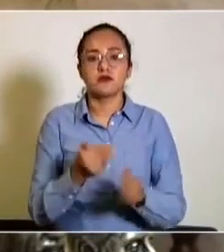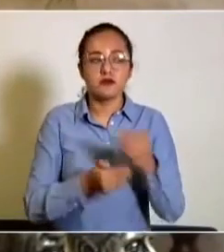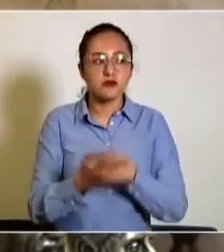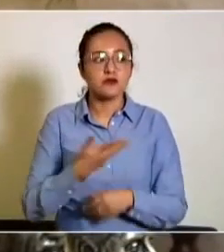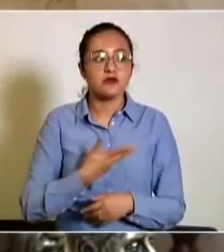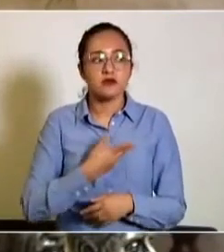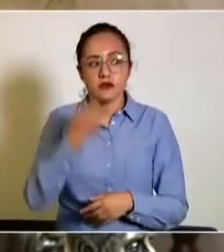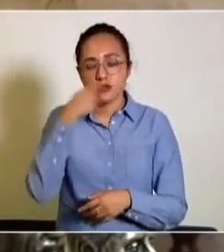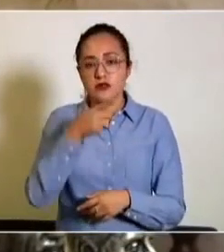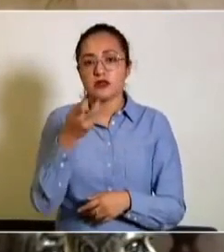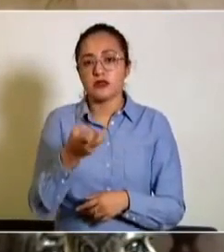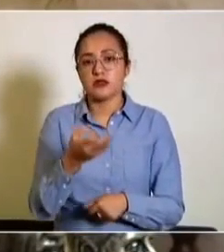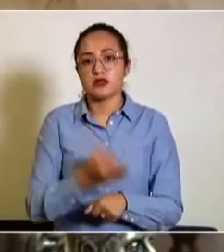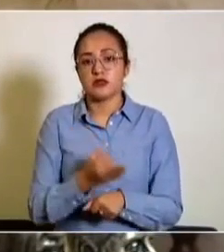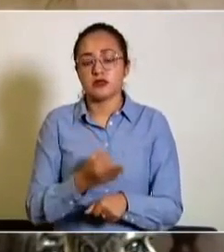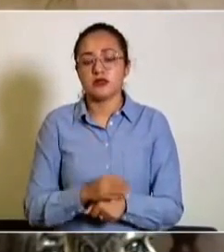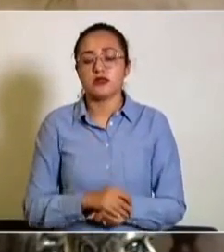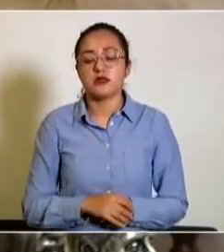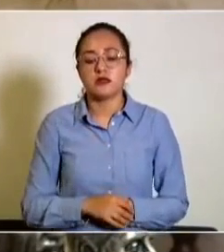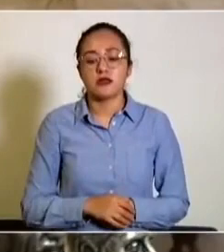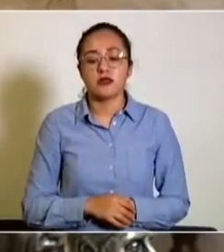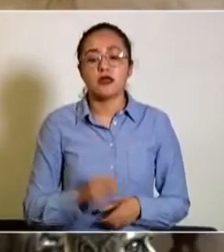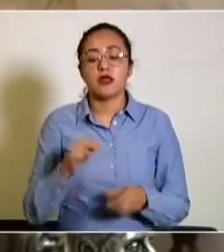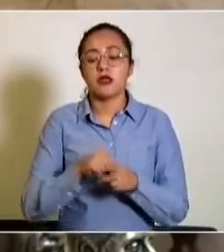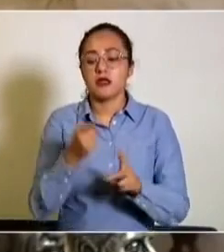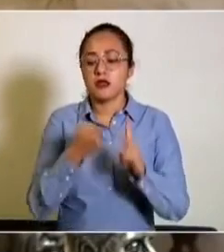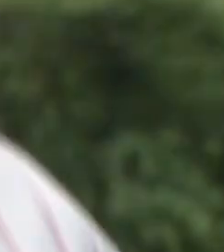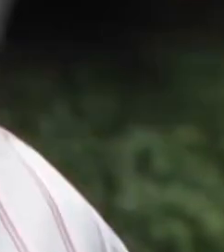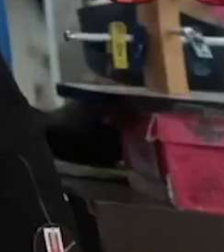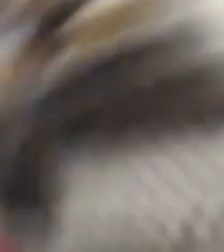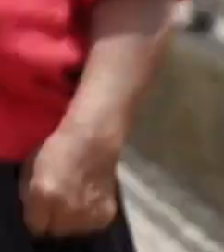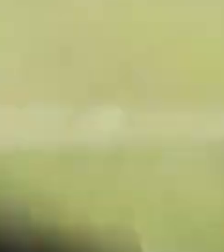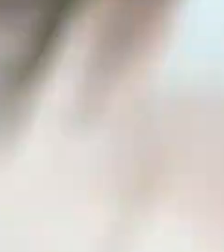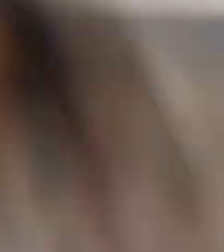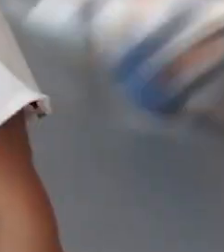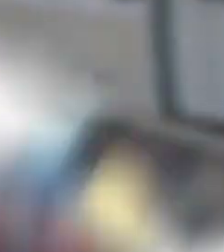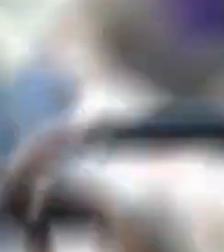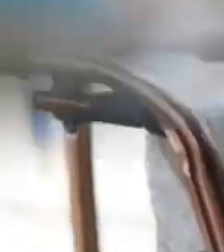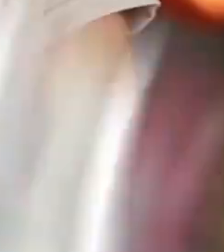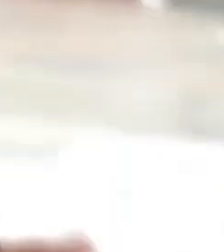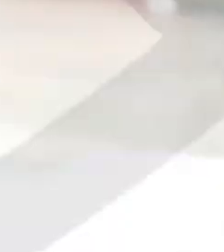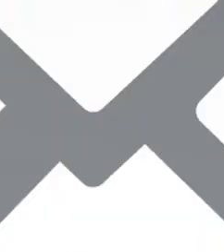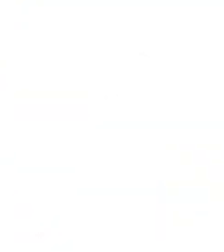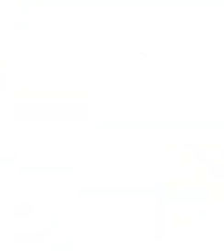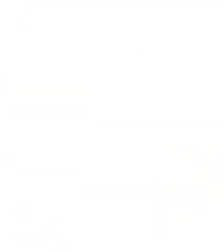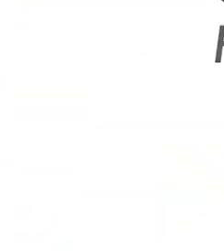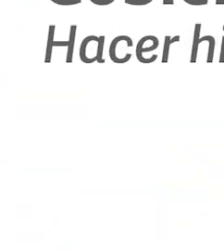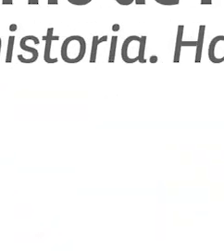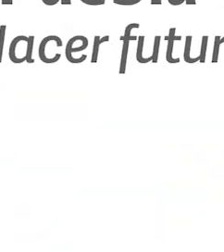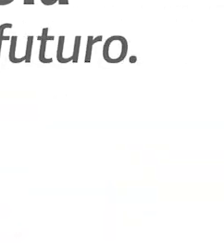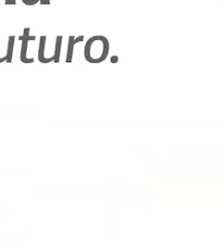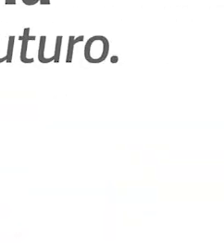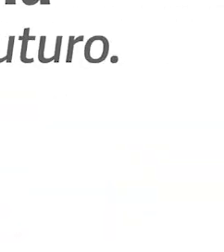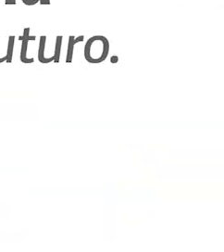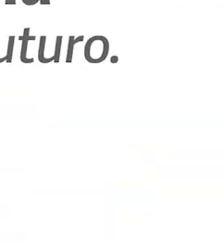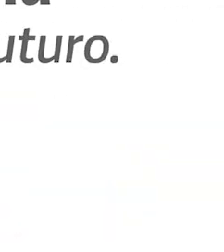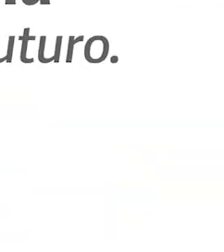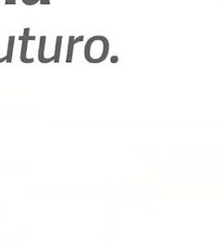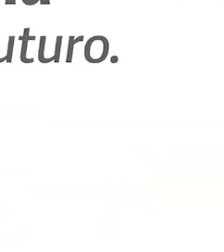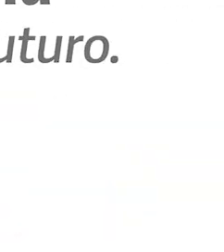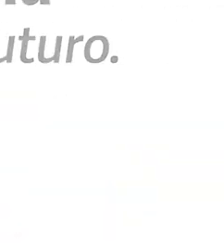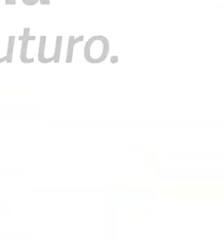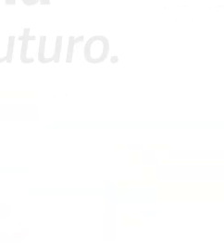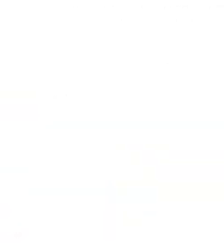ahí en el arranque del año el gobierno de puebla hacer historia